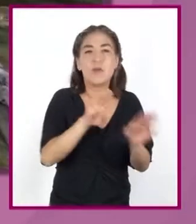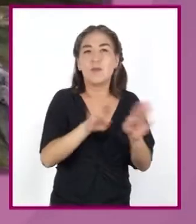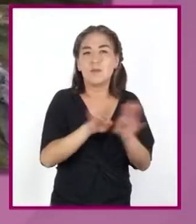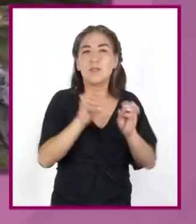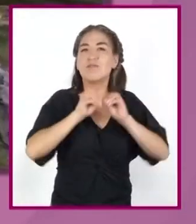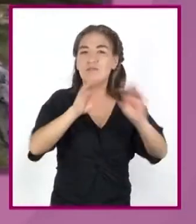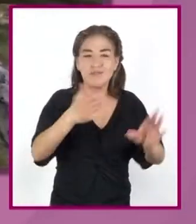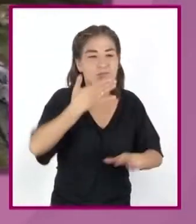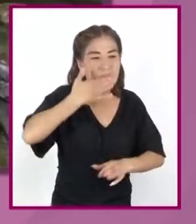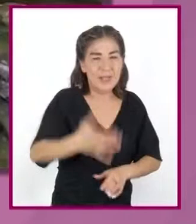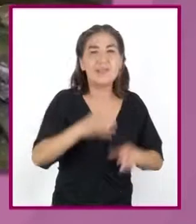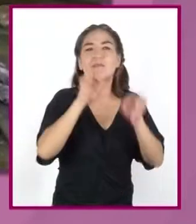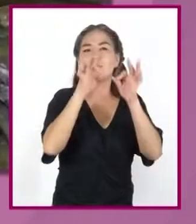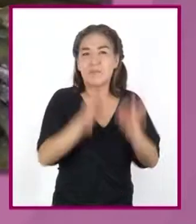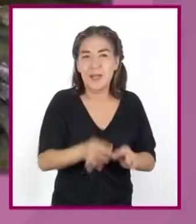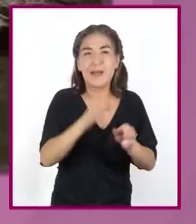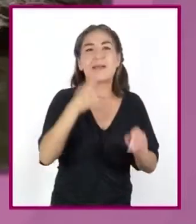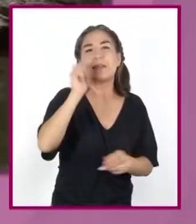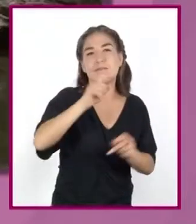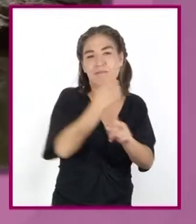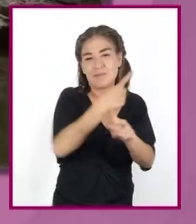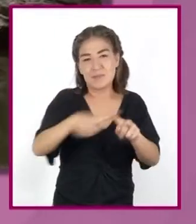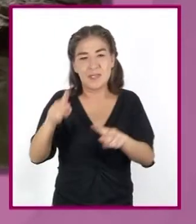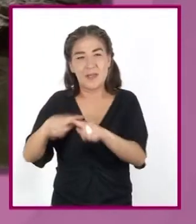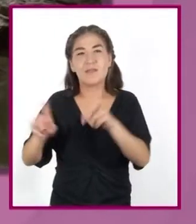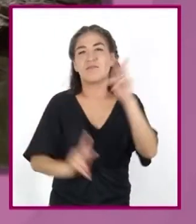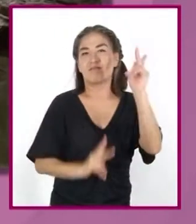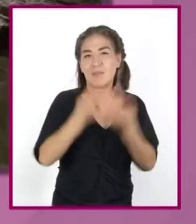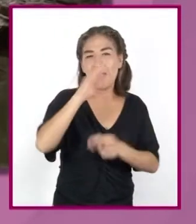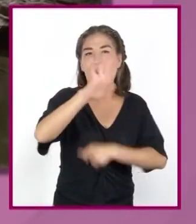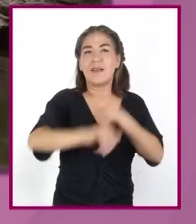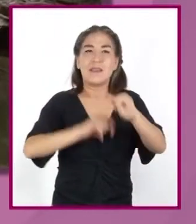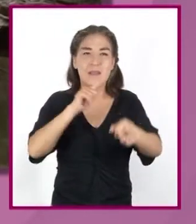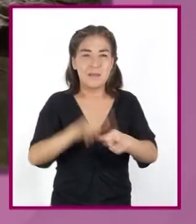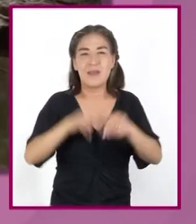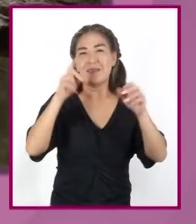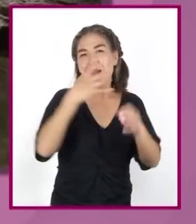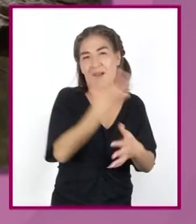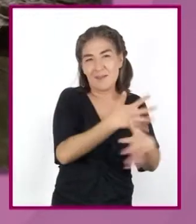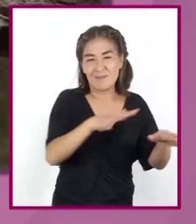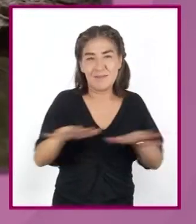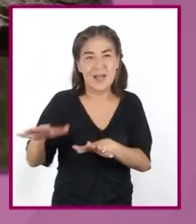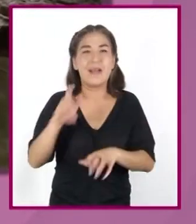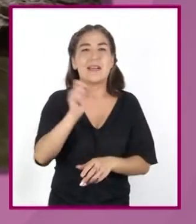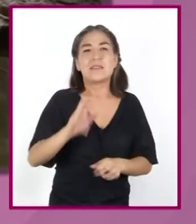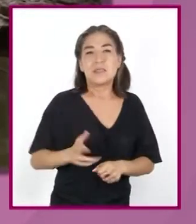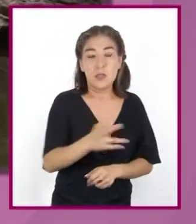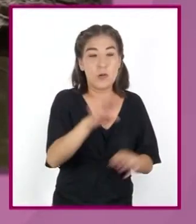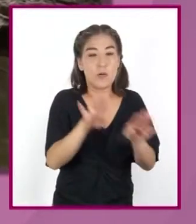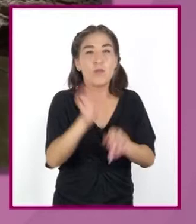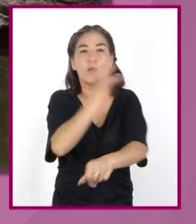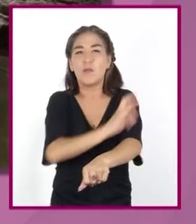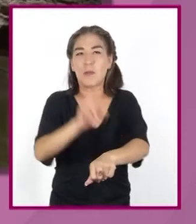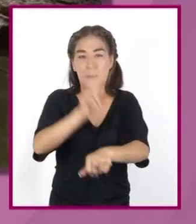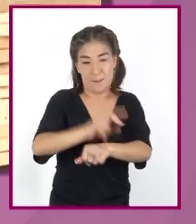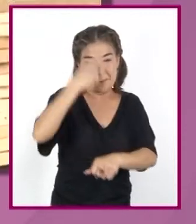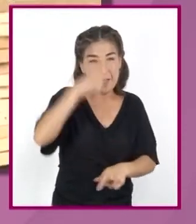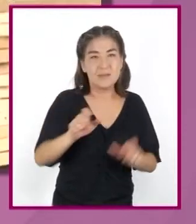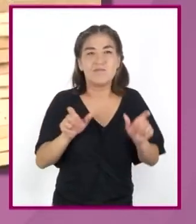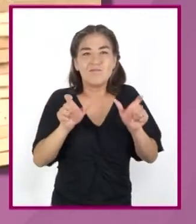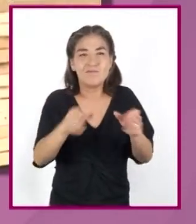confiable sobre la megadiversidad biológica de la nación. Otras iniciativas que se han coordinado para detener la pérdida de